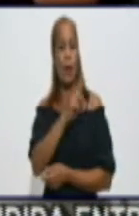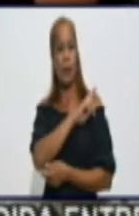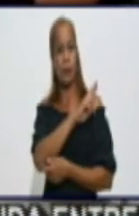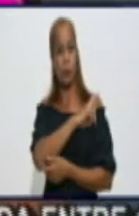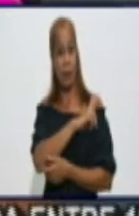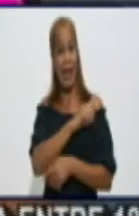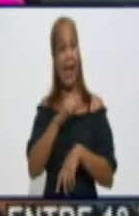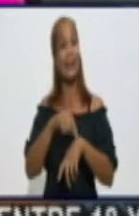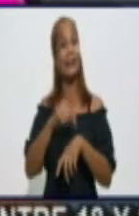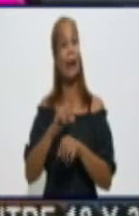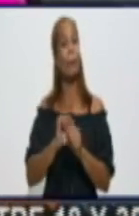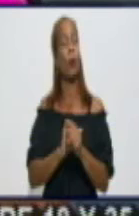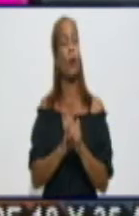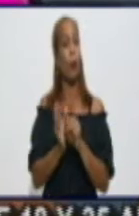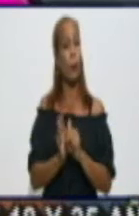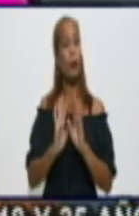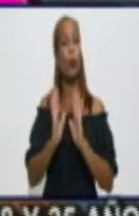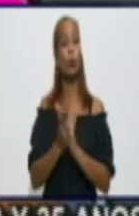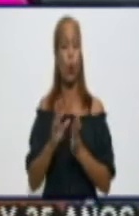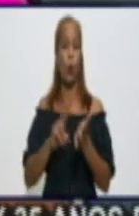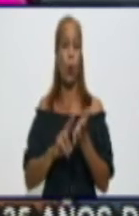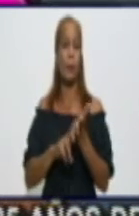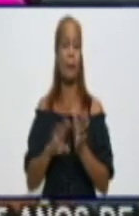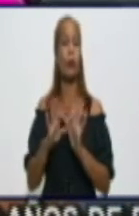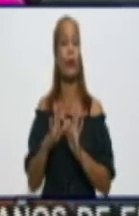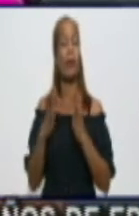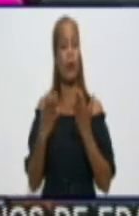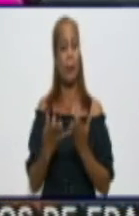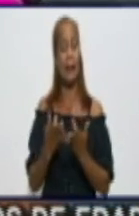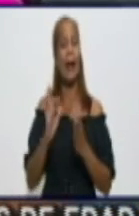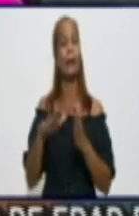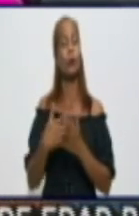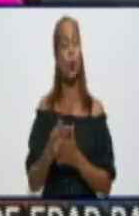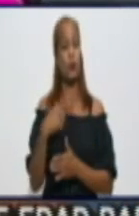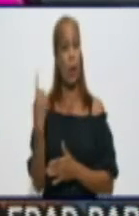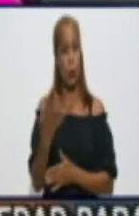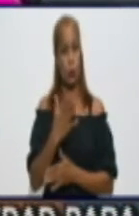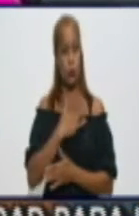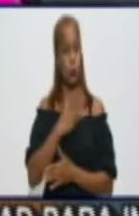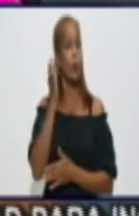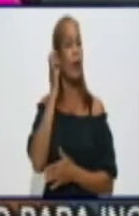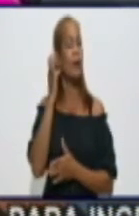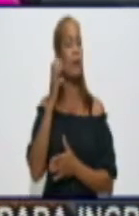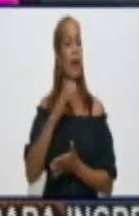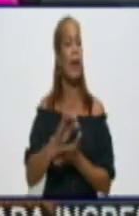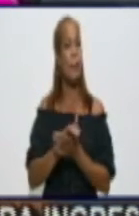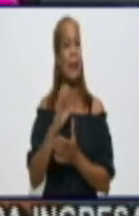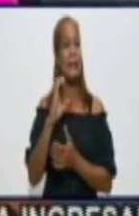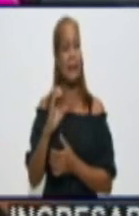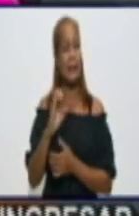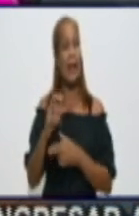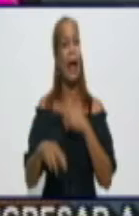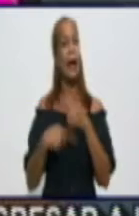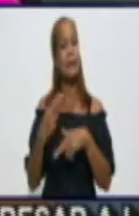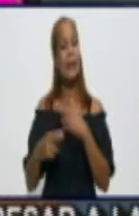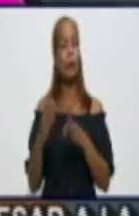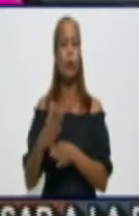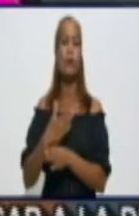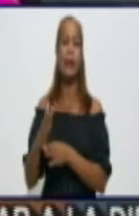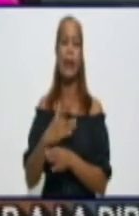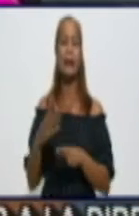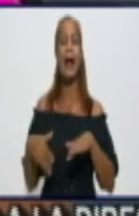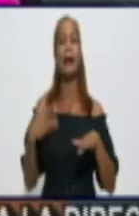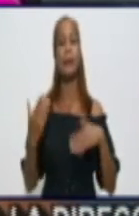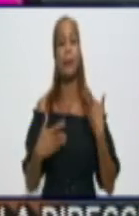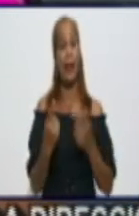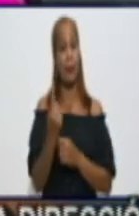COVID con sus miembros, nosotras, la Federación de Mujeres Cubanas, venimos implementando varias actividades.